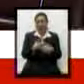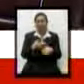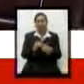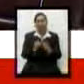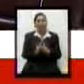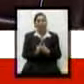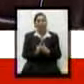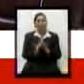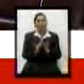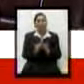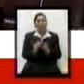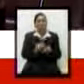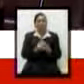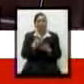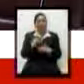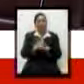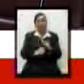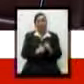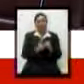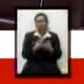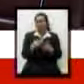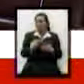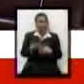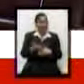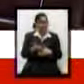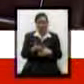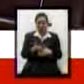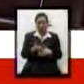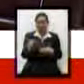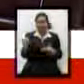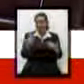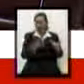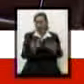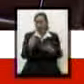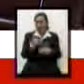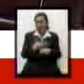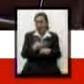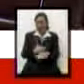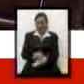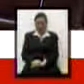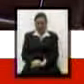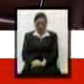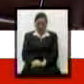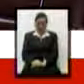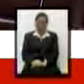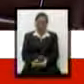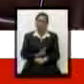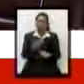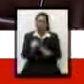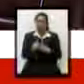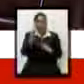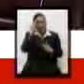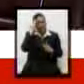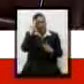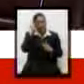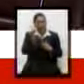vence en un poco más de 2 años, por lo que no van a ingresar nuevas inversiones si no prorrogamos el plazo. Todos sabemos que